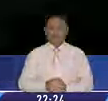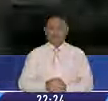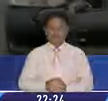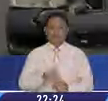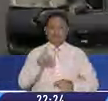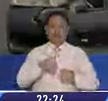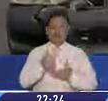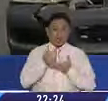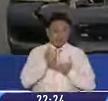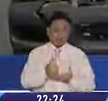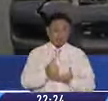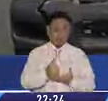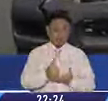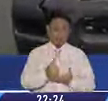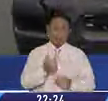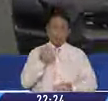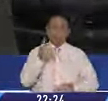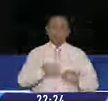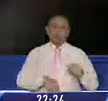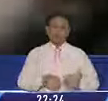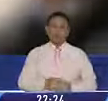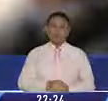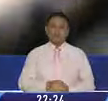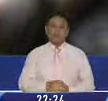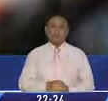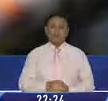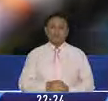hacer para maniobrar los vehículos.